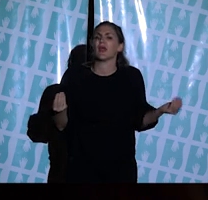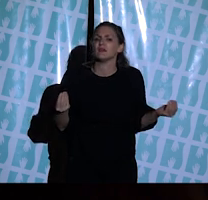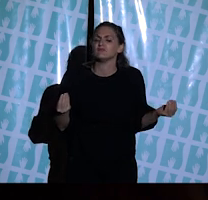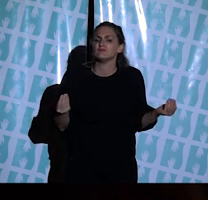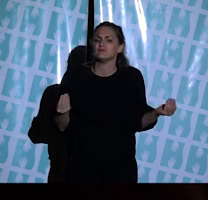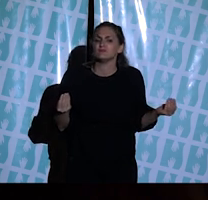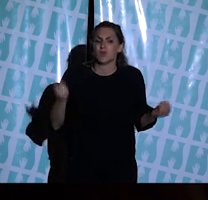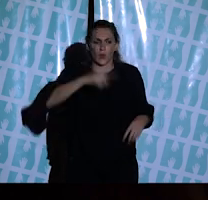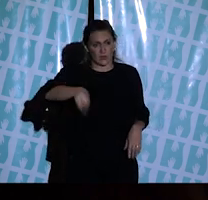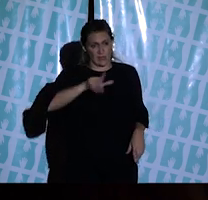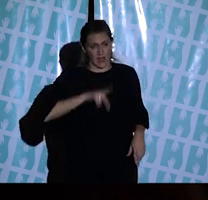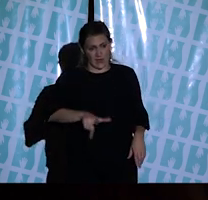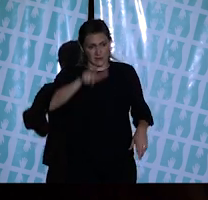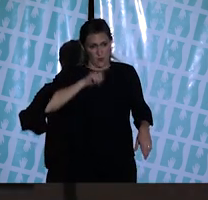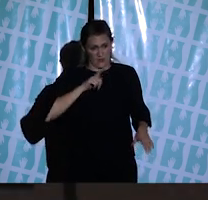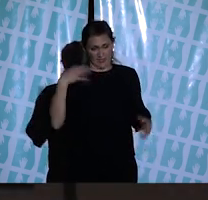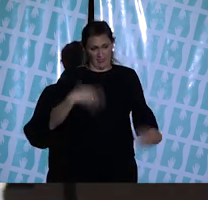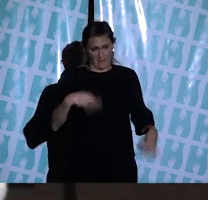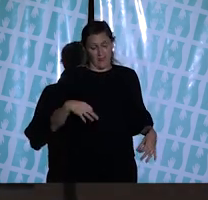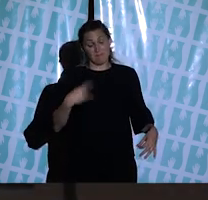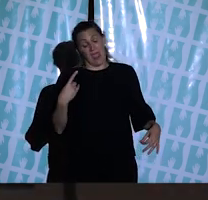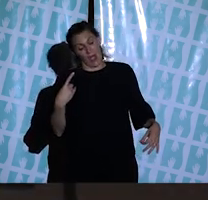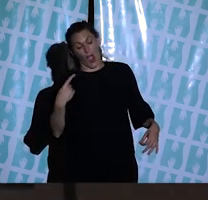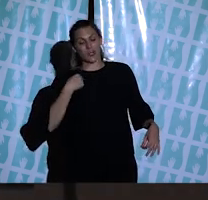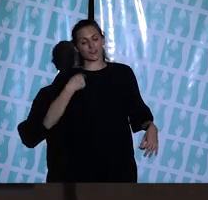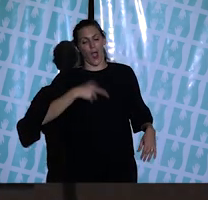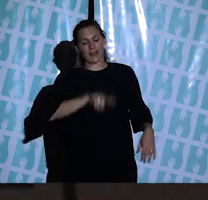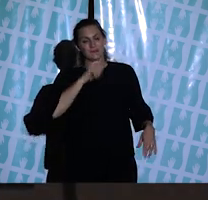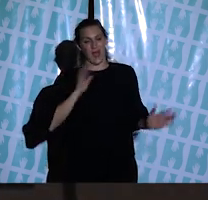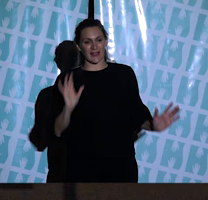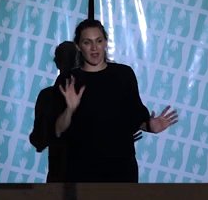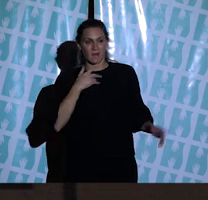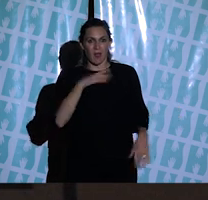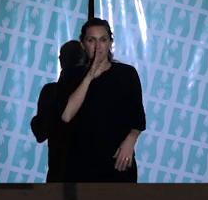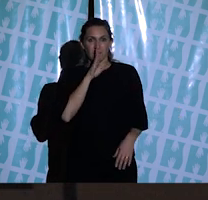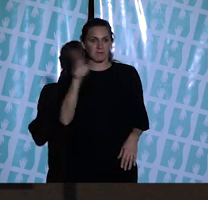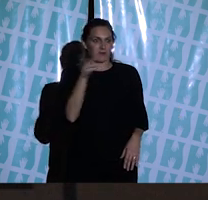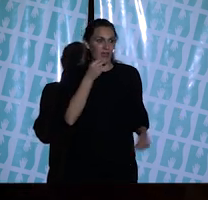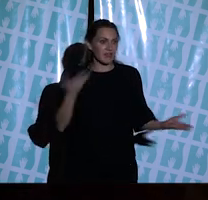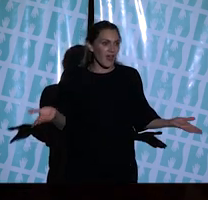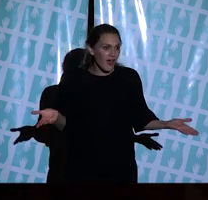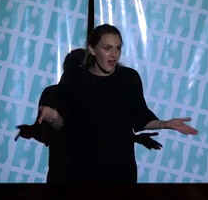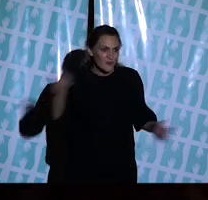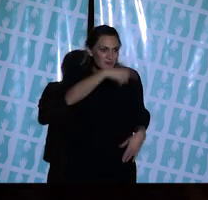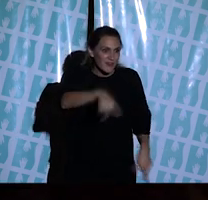Teóricamente tendrían que responder ustedes, pero voy a responder yo porque en el video va a quedar mal que haya un silencio y yo mirando así, ¿no?